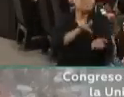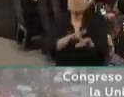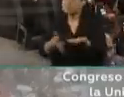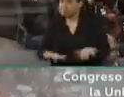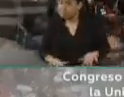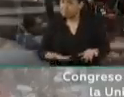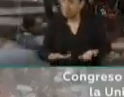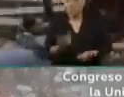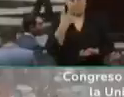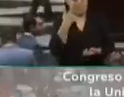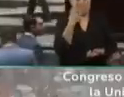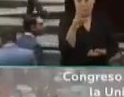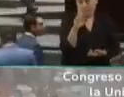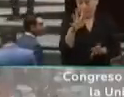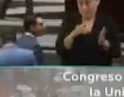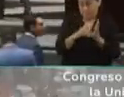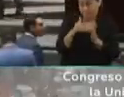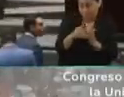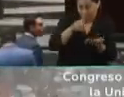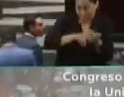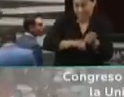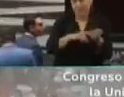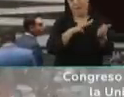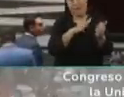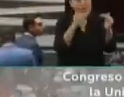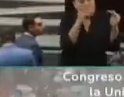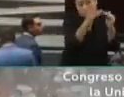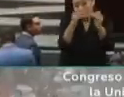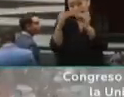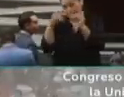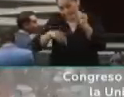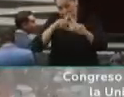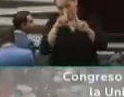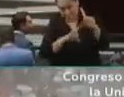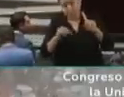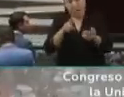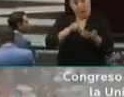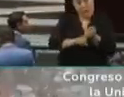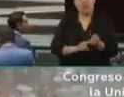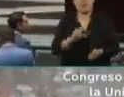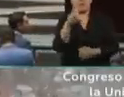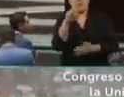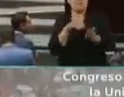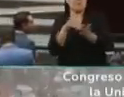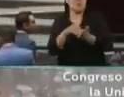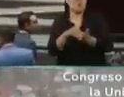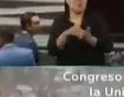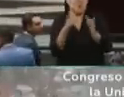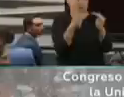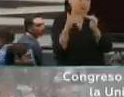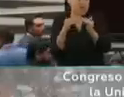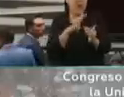35 millones de hogares que tiene esta patria, a 30 millones le llega por lo menos un programa social.